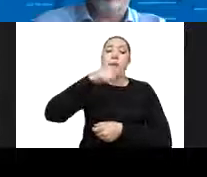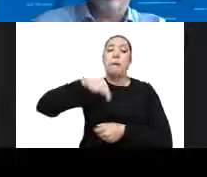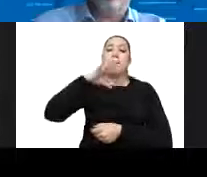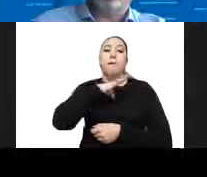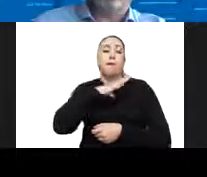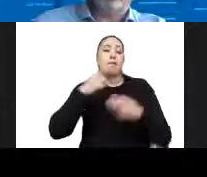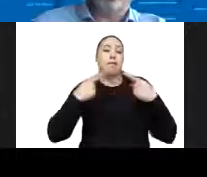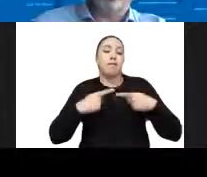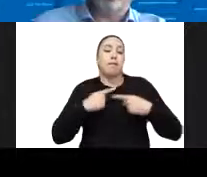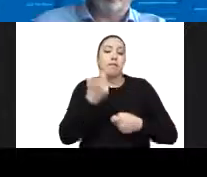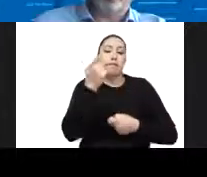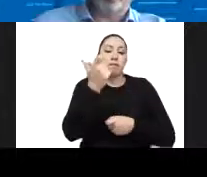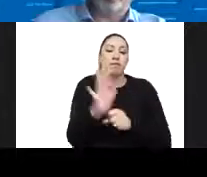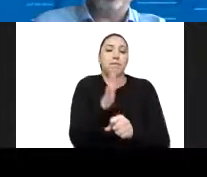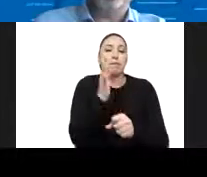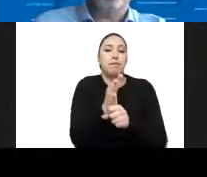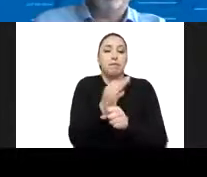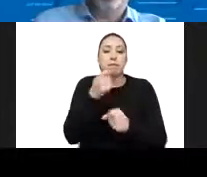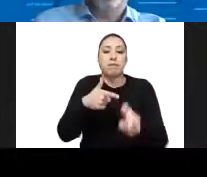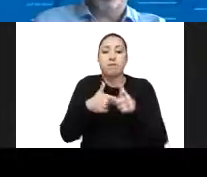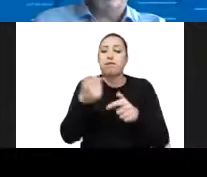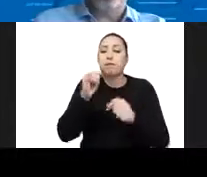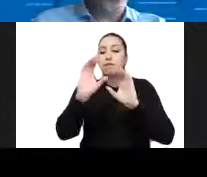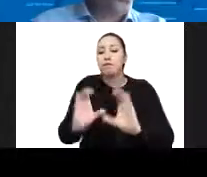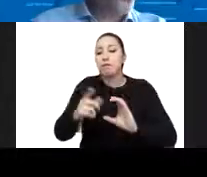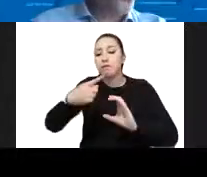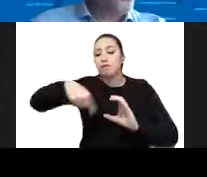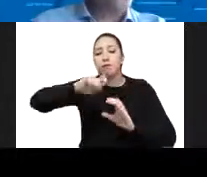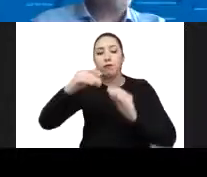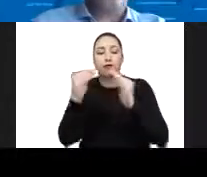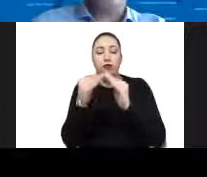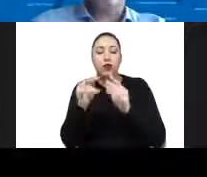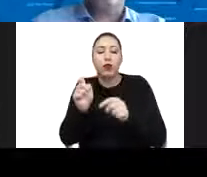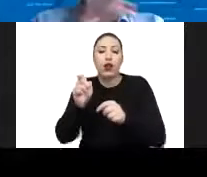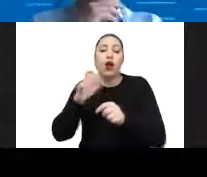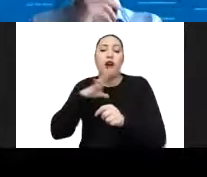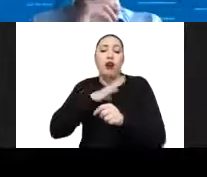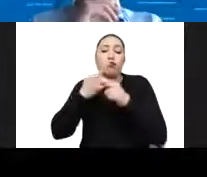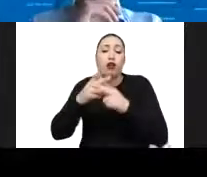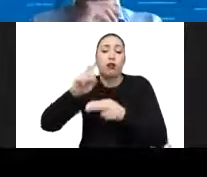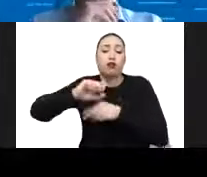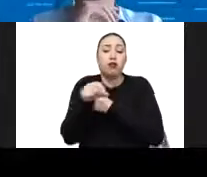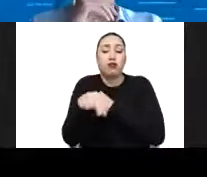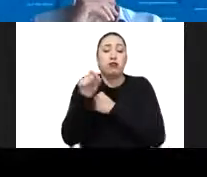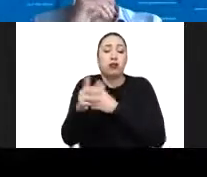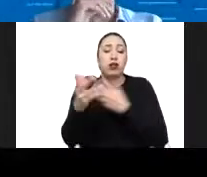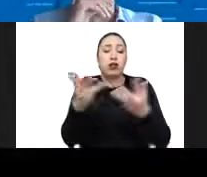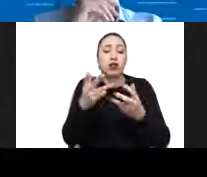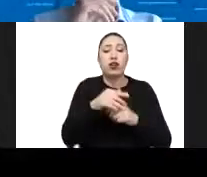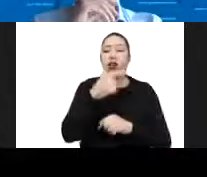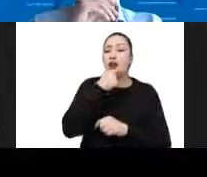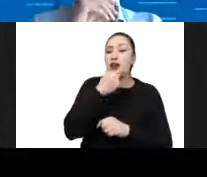inviable, que continúe de esa manera. Ahora, cuando hablamos un poco, siguiendo lo que comentaba Eduardo, que me parece